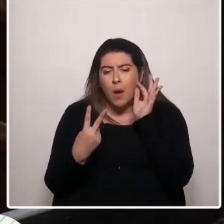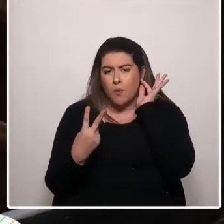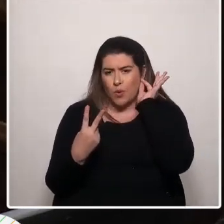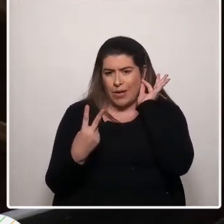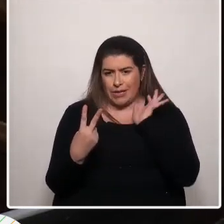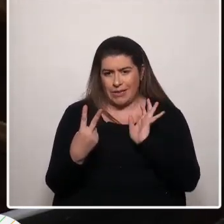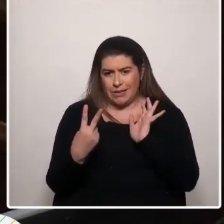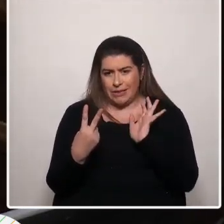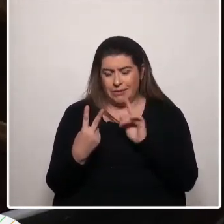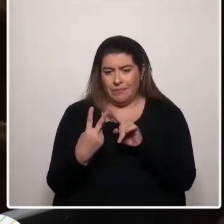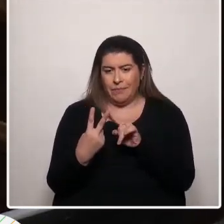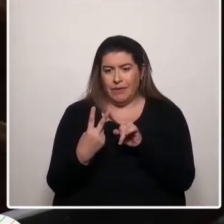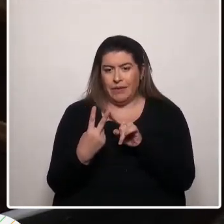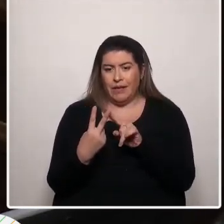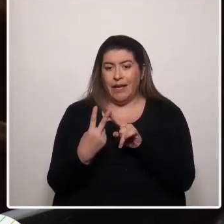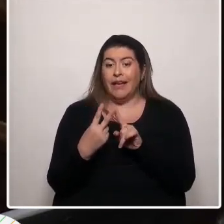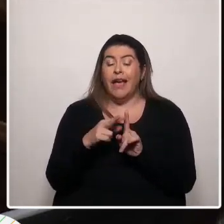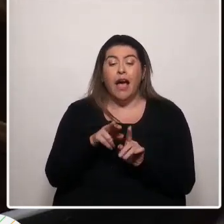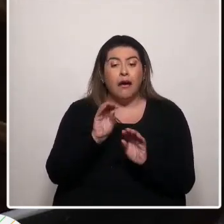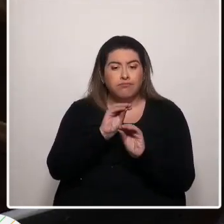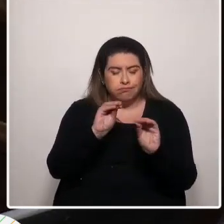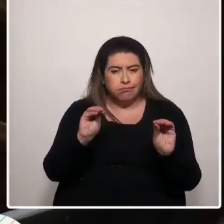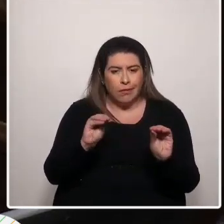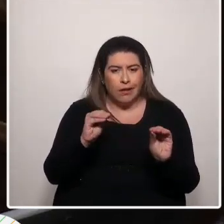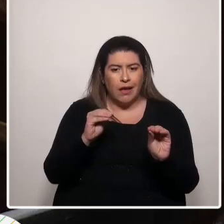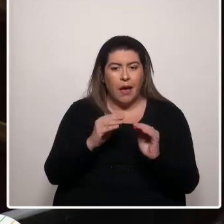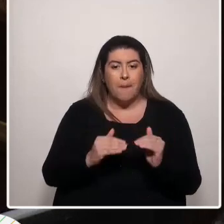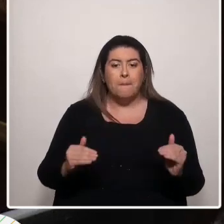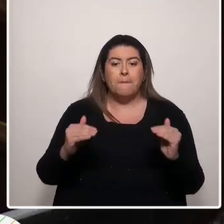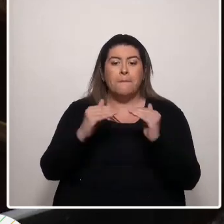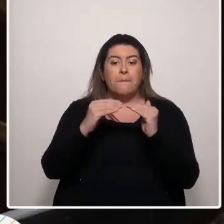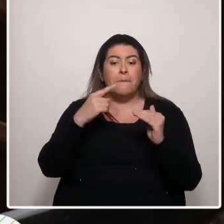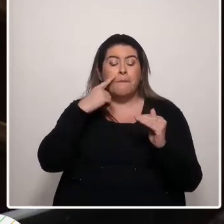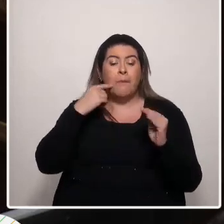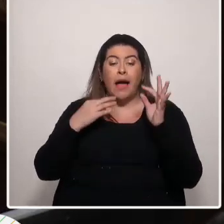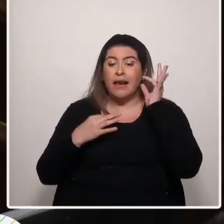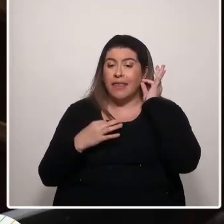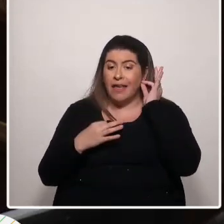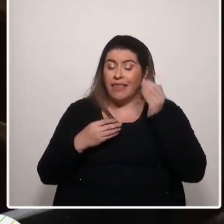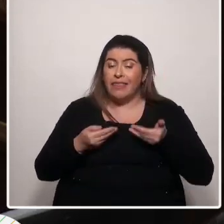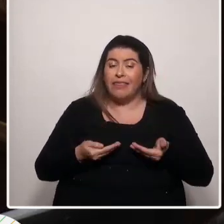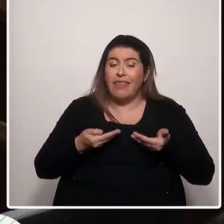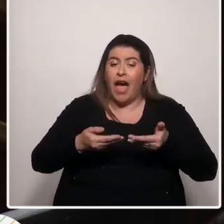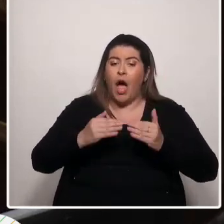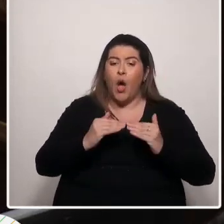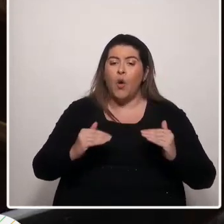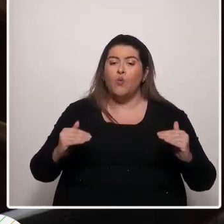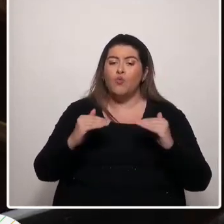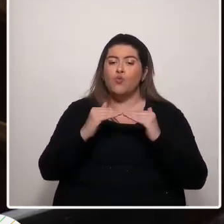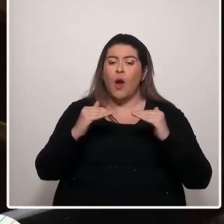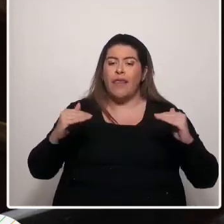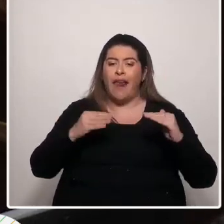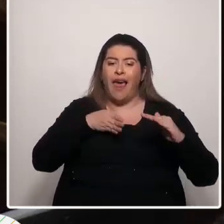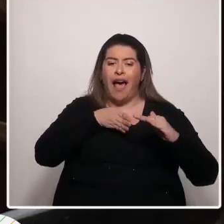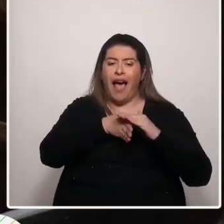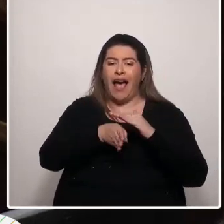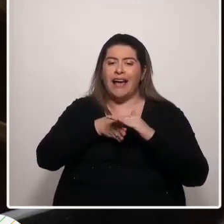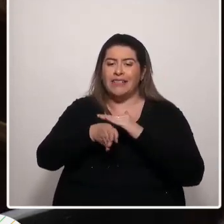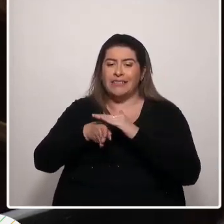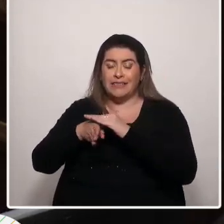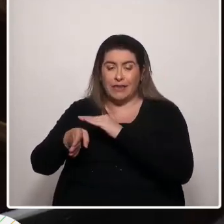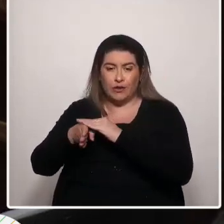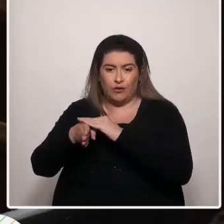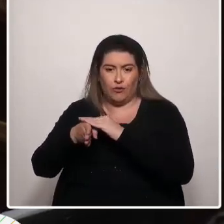y recordar que la paridad garantiza, lo que busca es garantizar la igualdad en el acceso a los puestos de